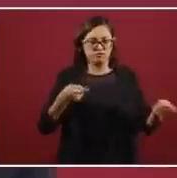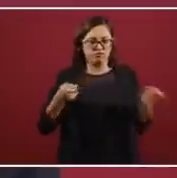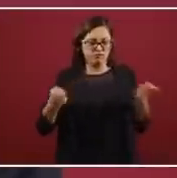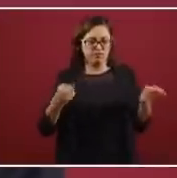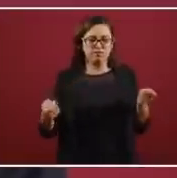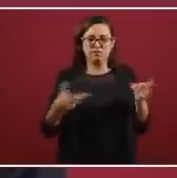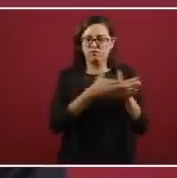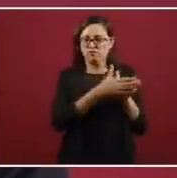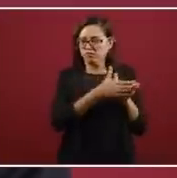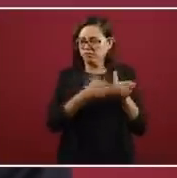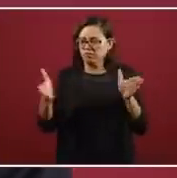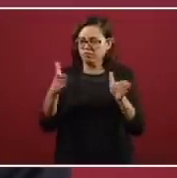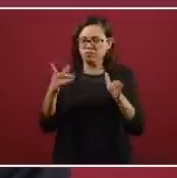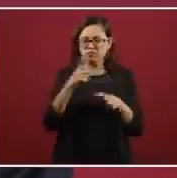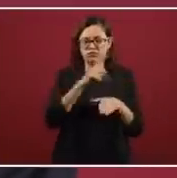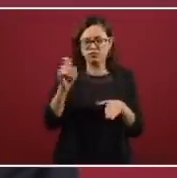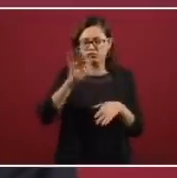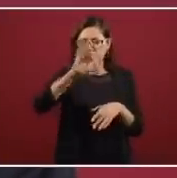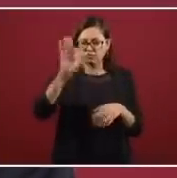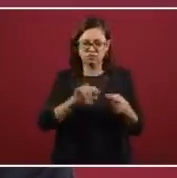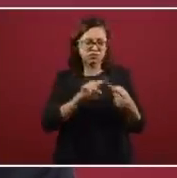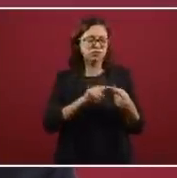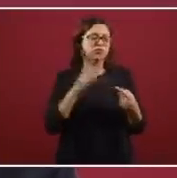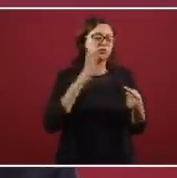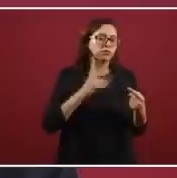Tenían el control en las cámaras.